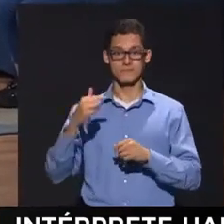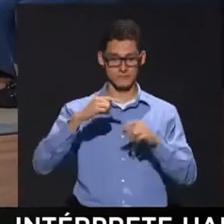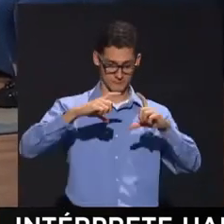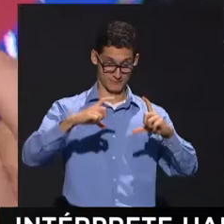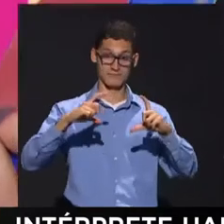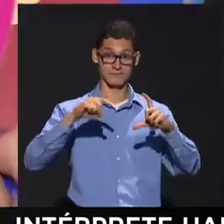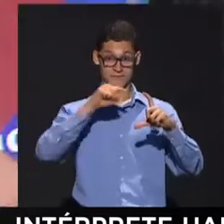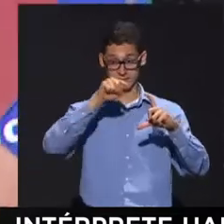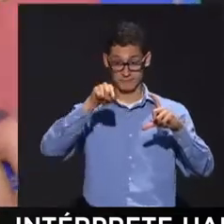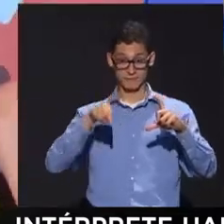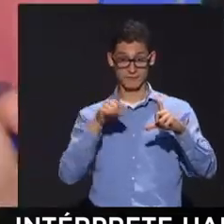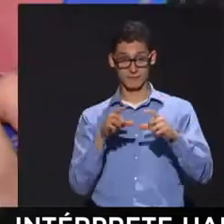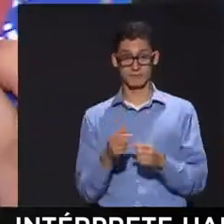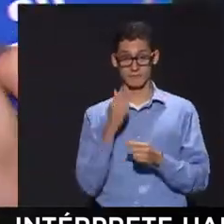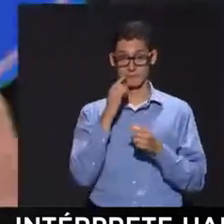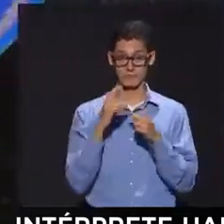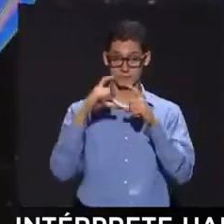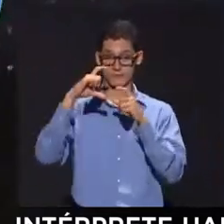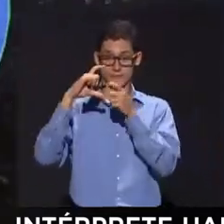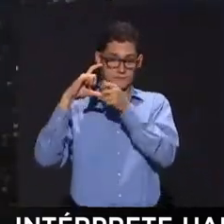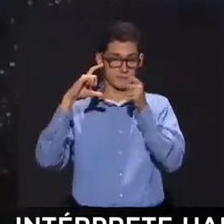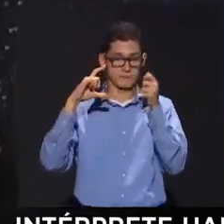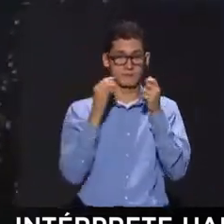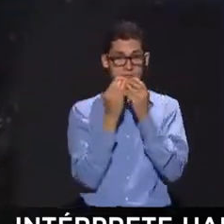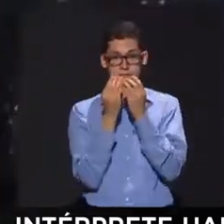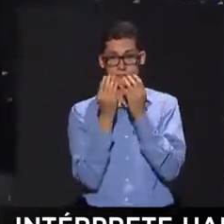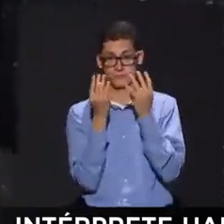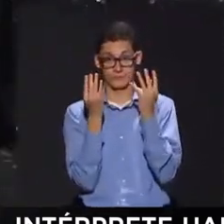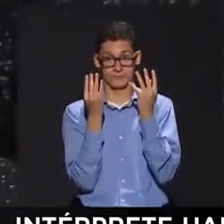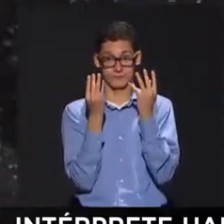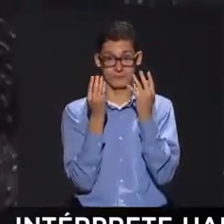Y algunas de estas, o mejor dicho, todas,